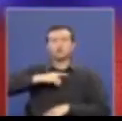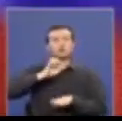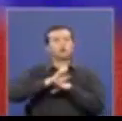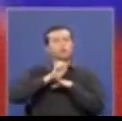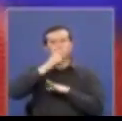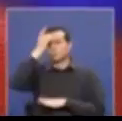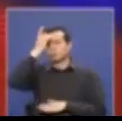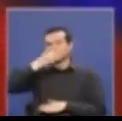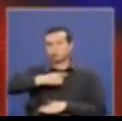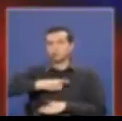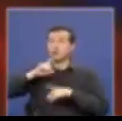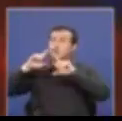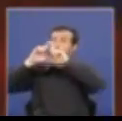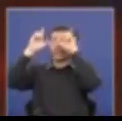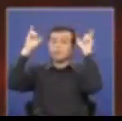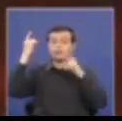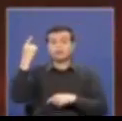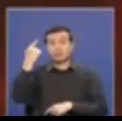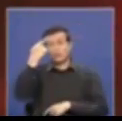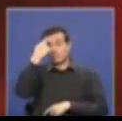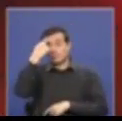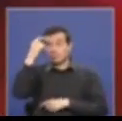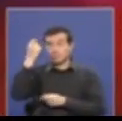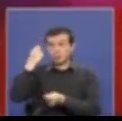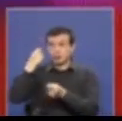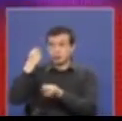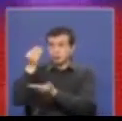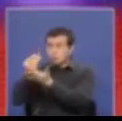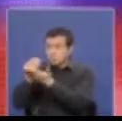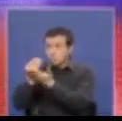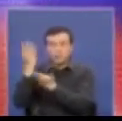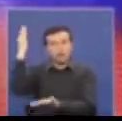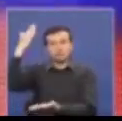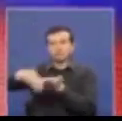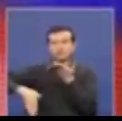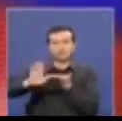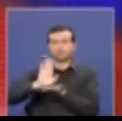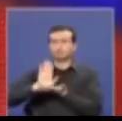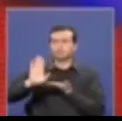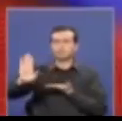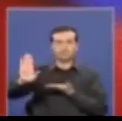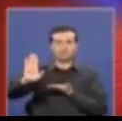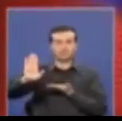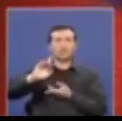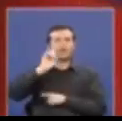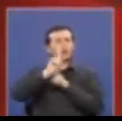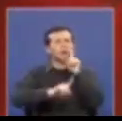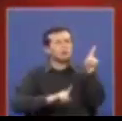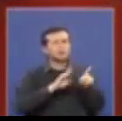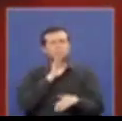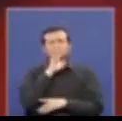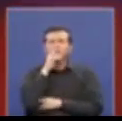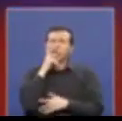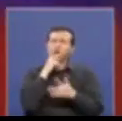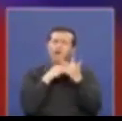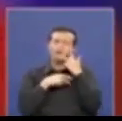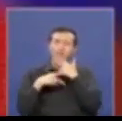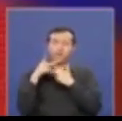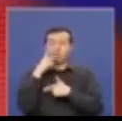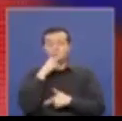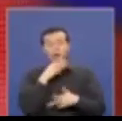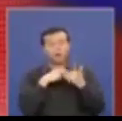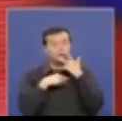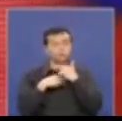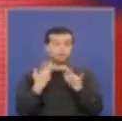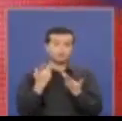contrato con la empresa india que nos vendió los Drup. Pero aquí hay una serie de mentiras. Como la gente no tiene que acusarnos, hay que inventarse, ¿no? Primero,